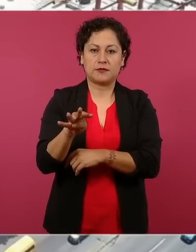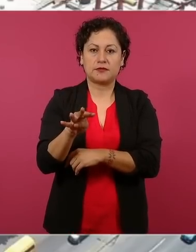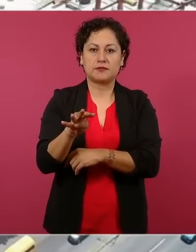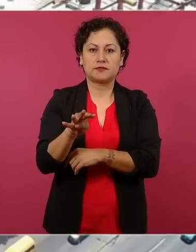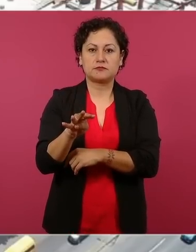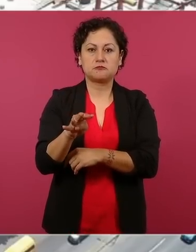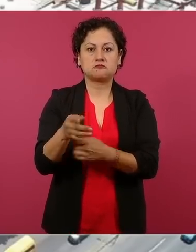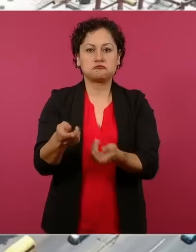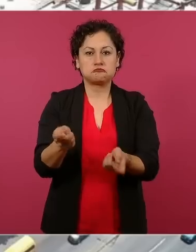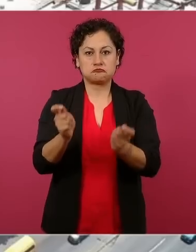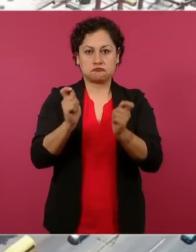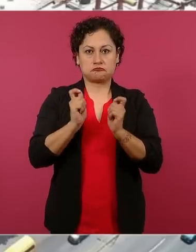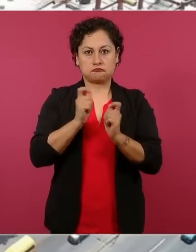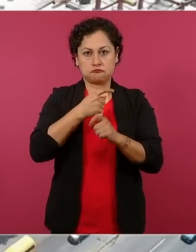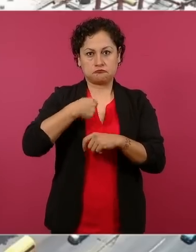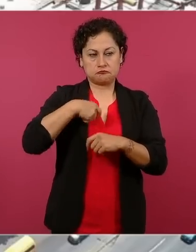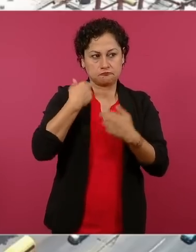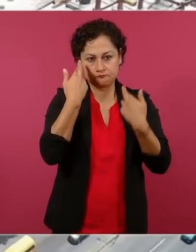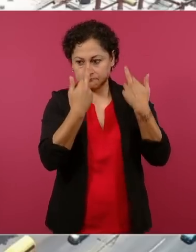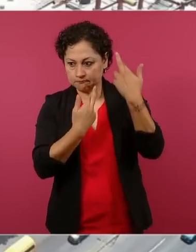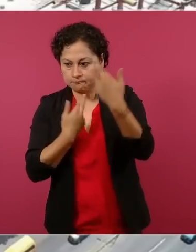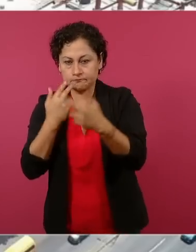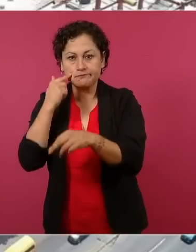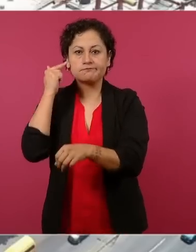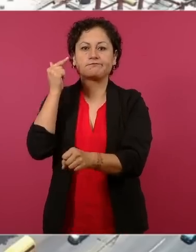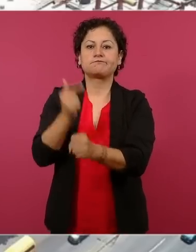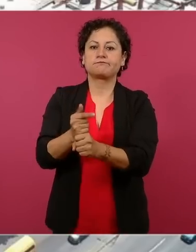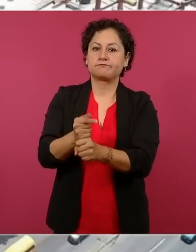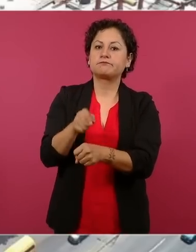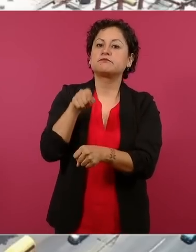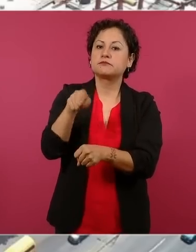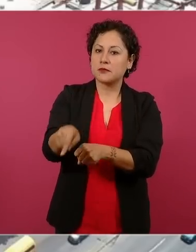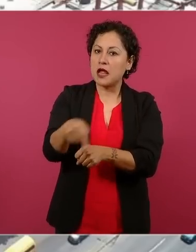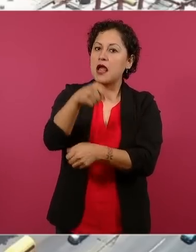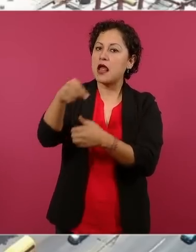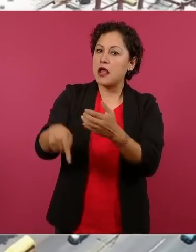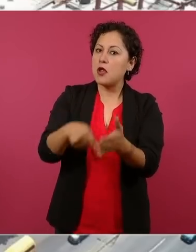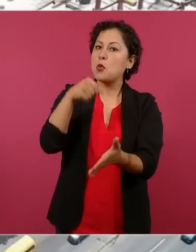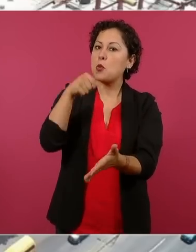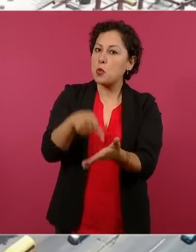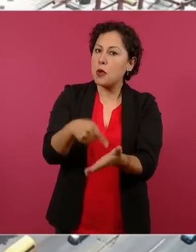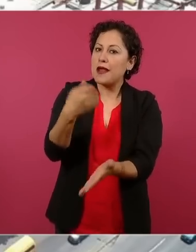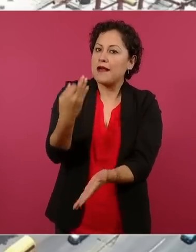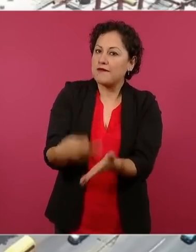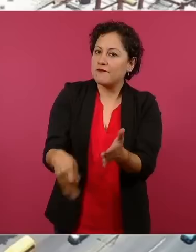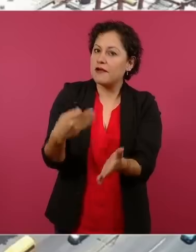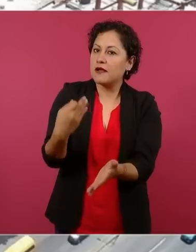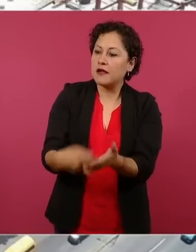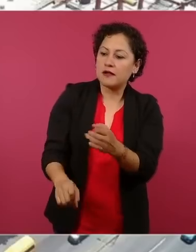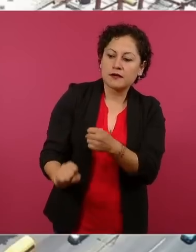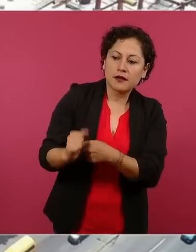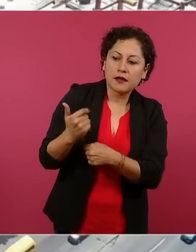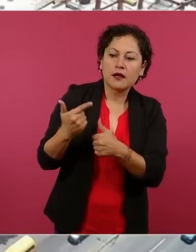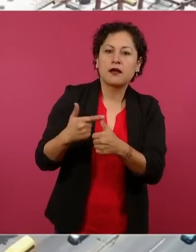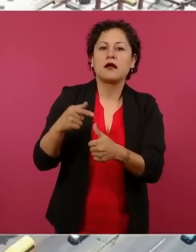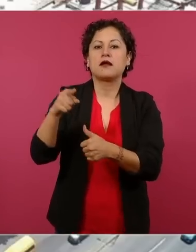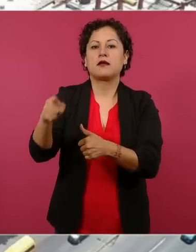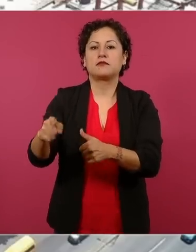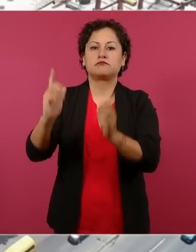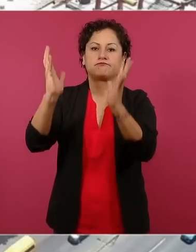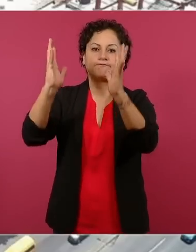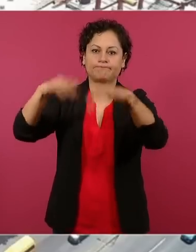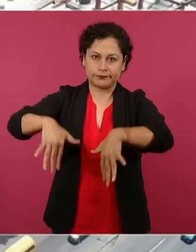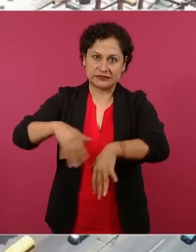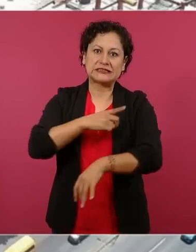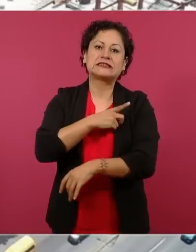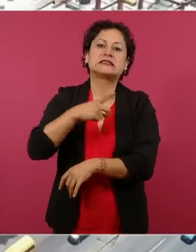iniciamos estas revisiones, se encontró pues todavía el inmueble que necesitaba demolerse. La demolición es una obra bastante